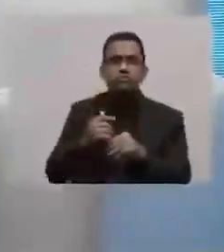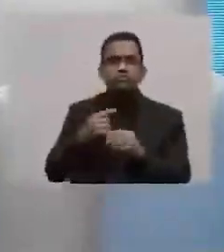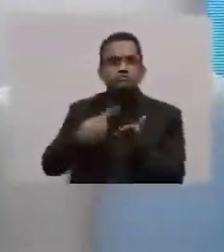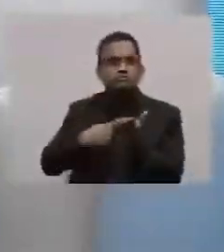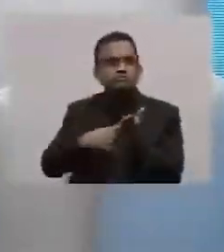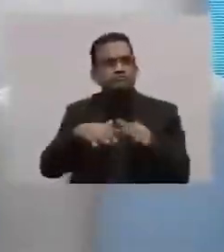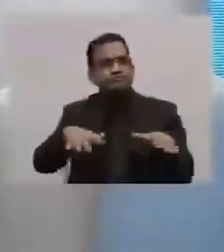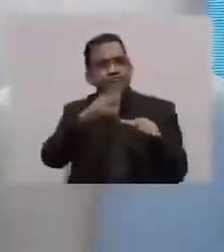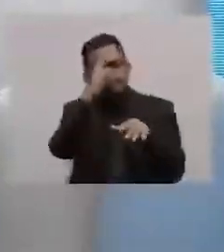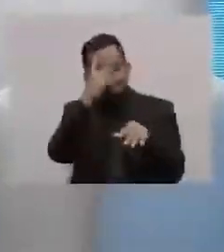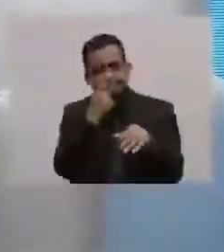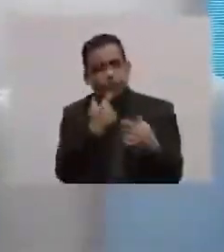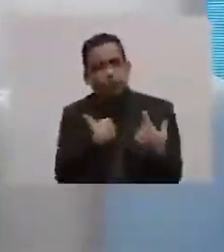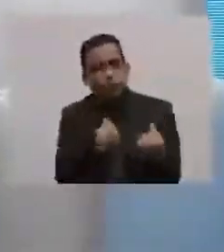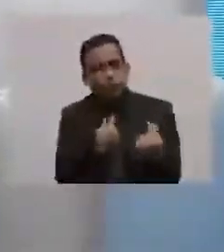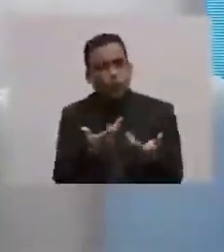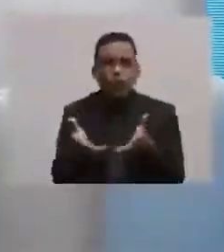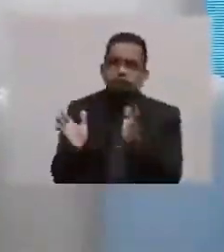temas.